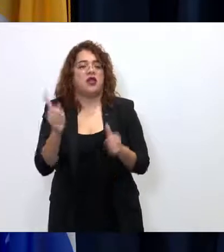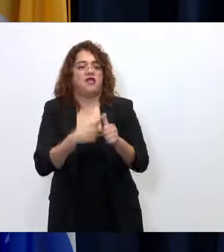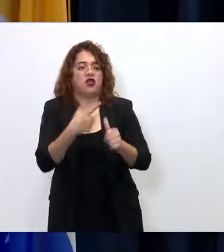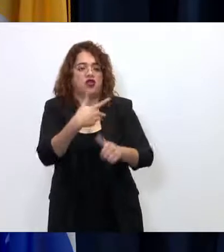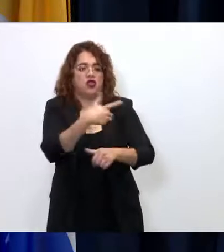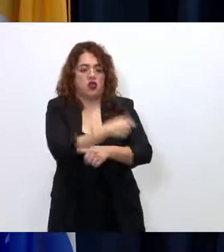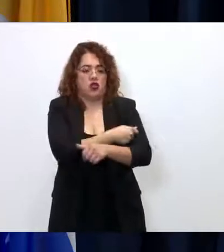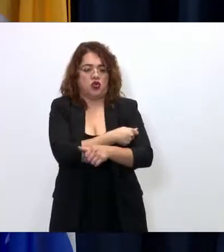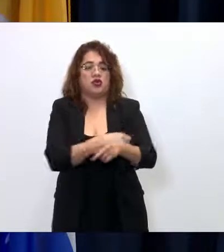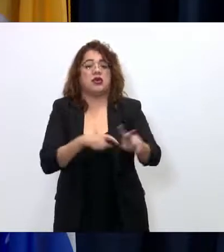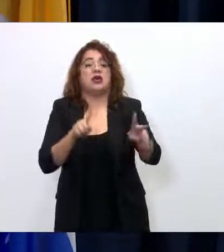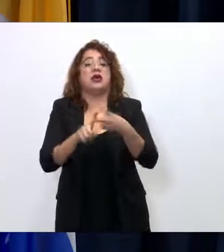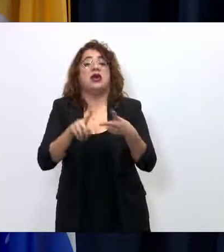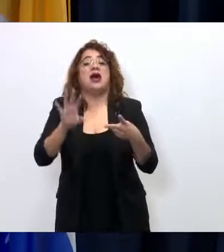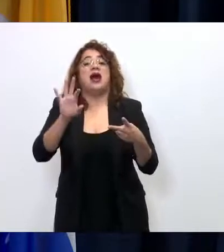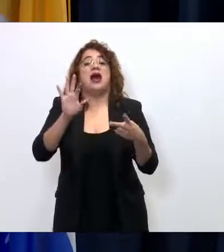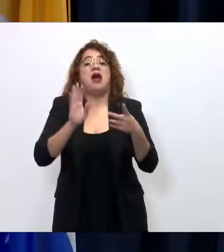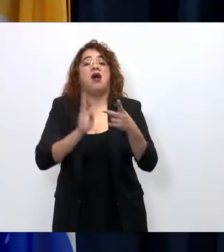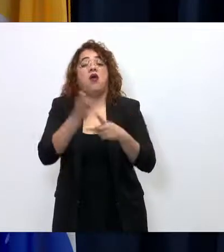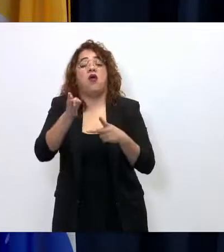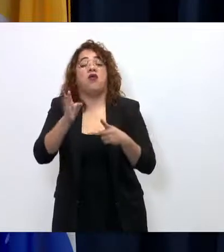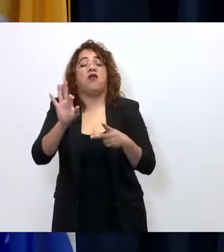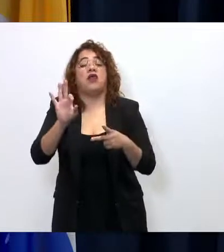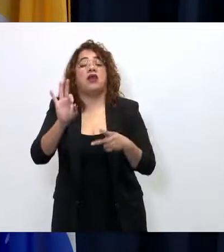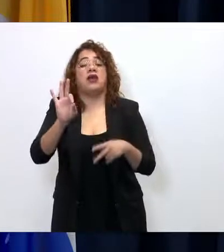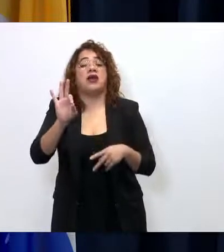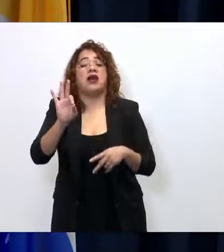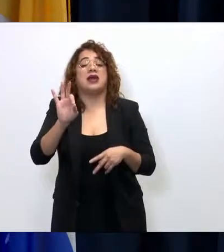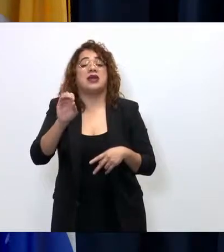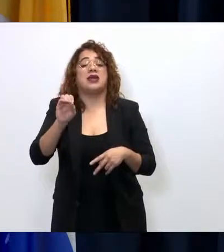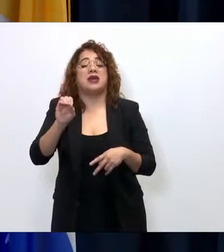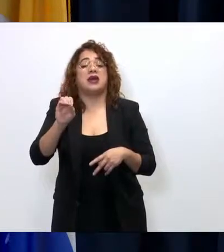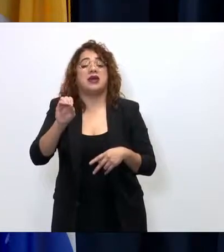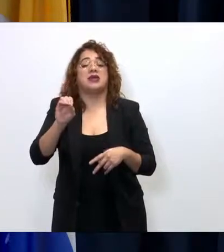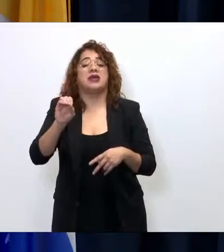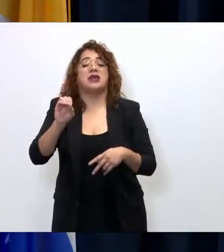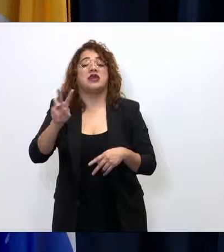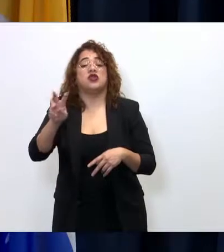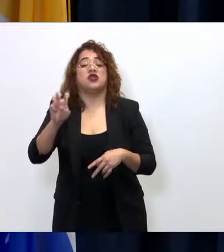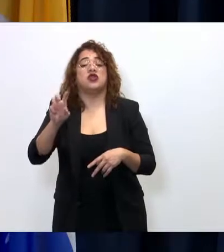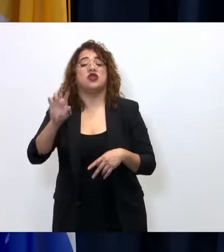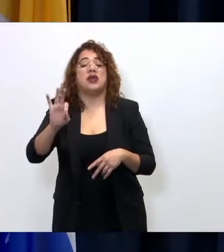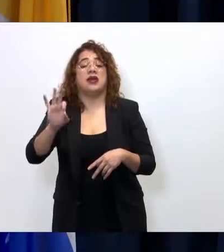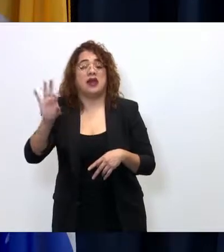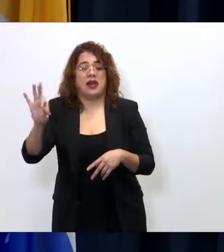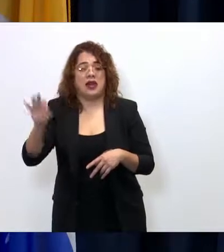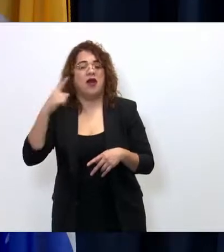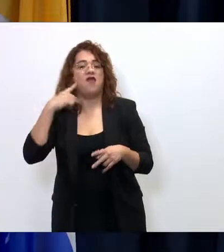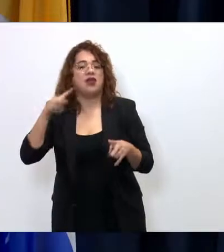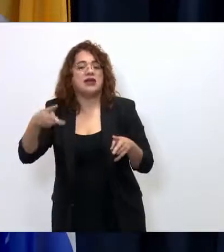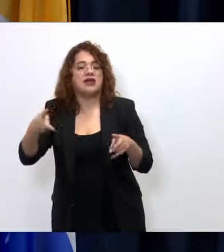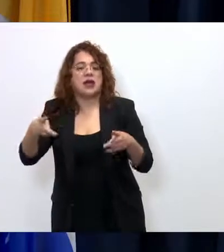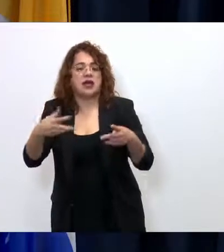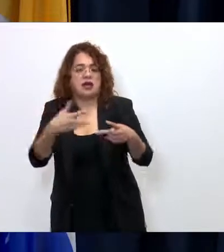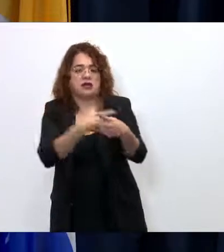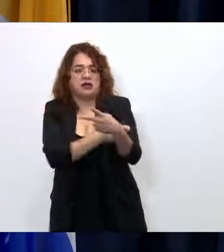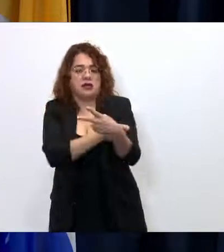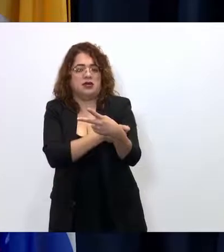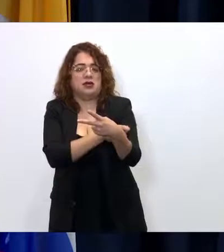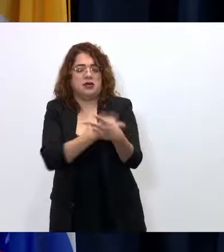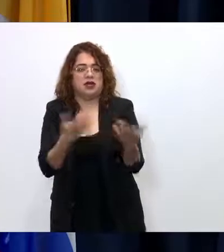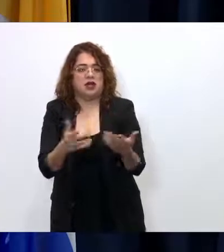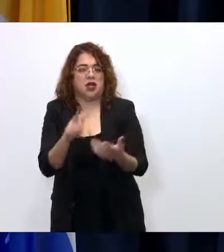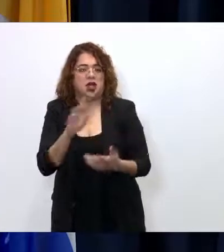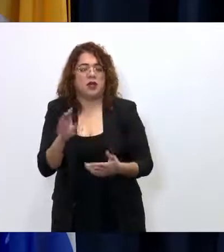dosis y más de 90,000 son esas segunda dosis. Seguiremos comprometiéndonos a hacer que las